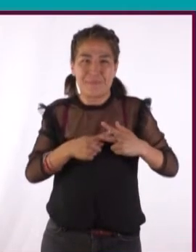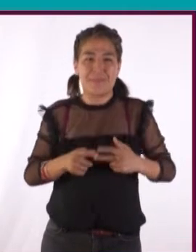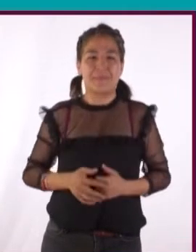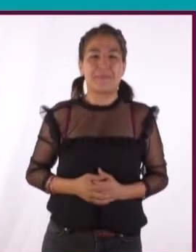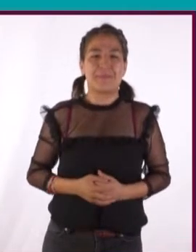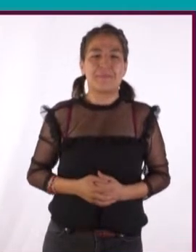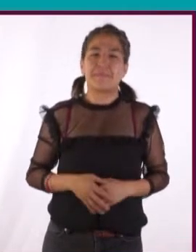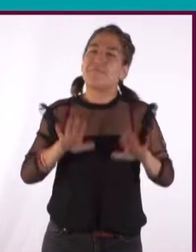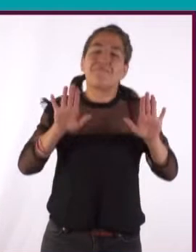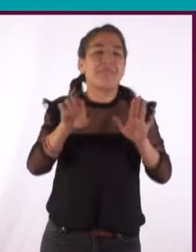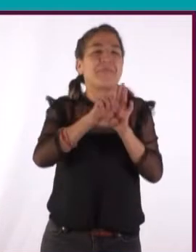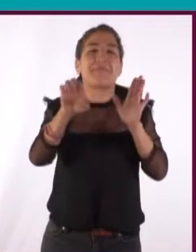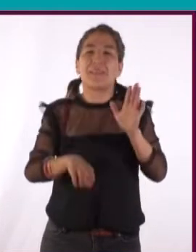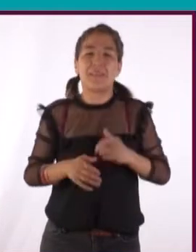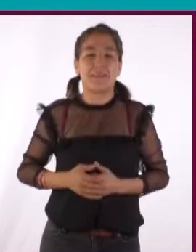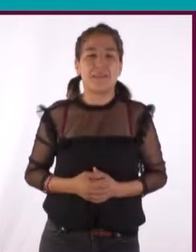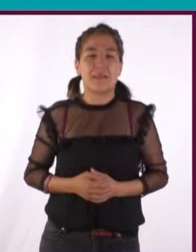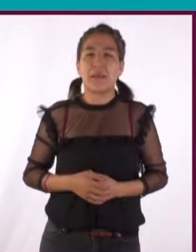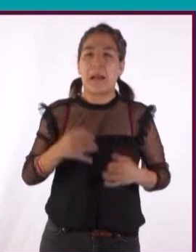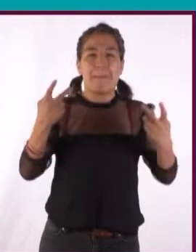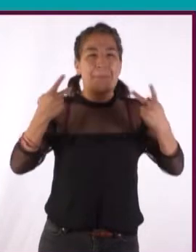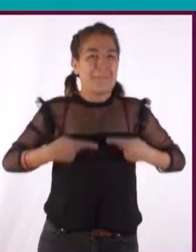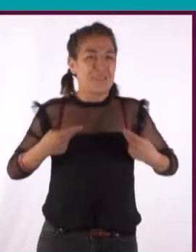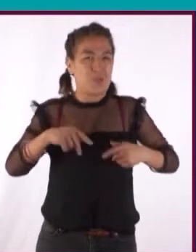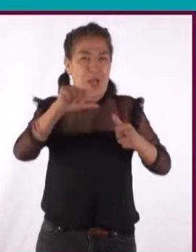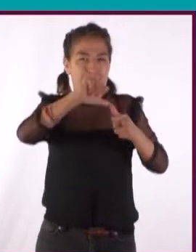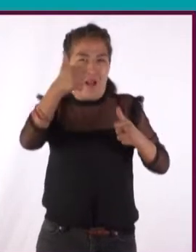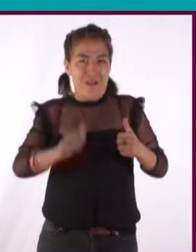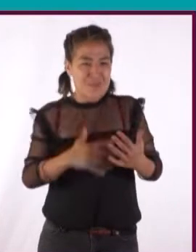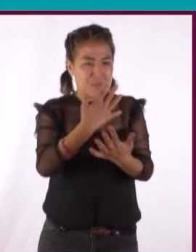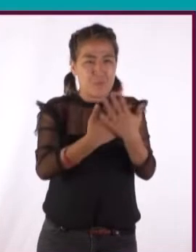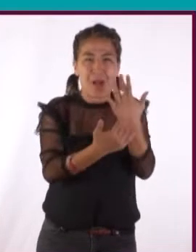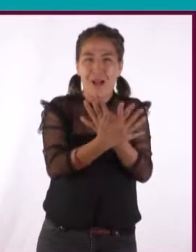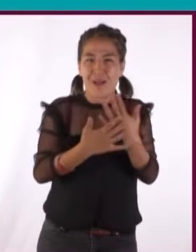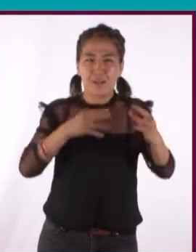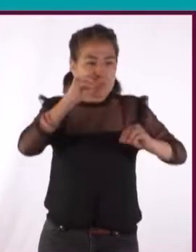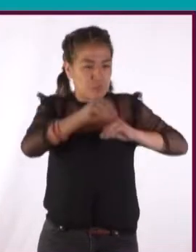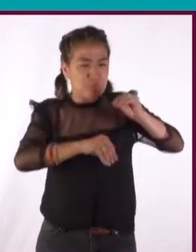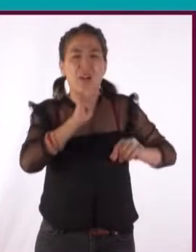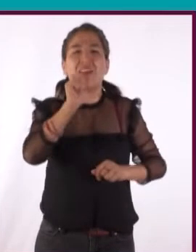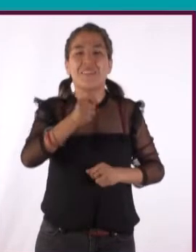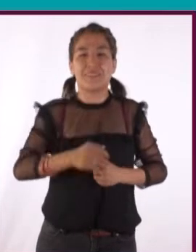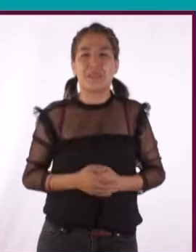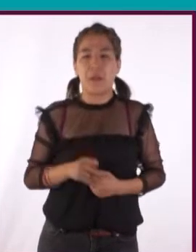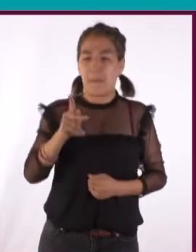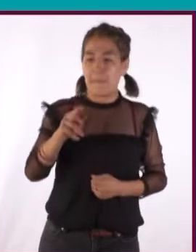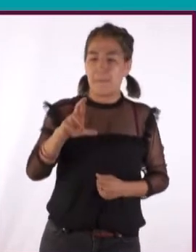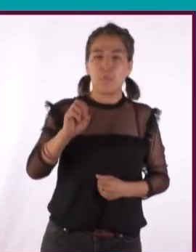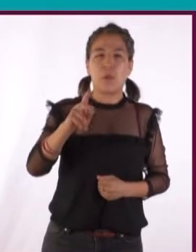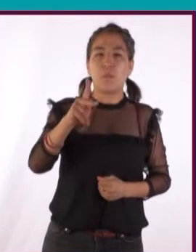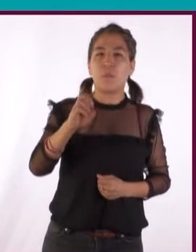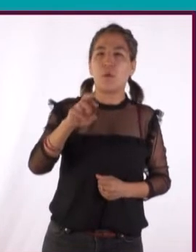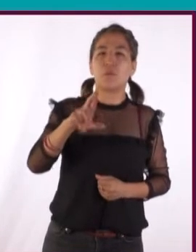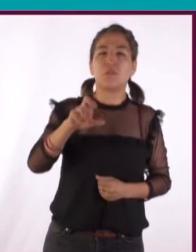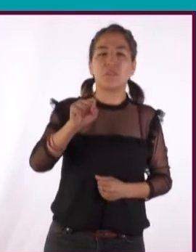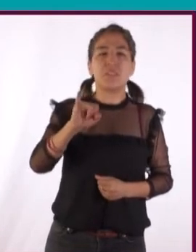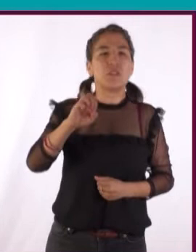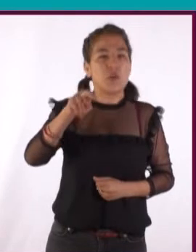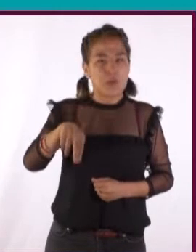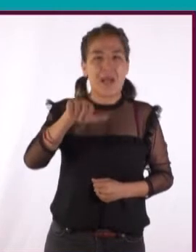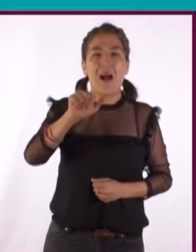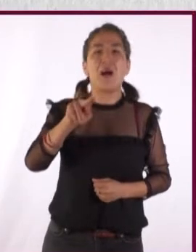¿no? Es, por ejemplo, lo que hacen los artistas, ¿no? Los artistas utilizan una cosa que se llama proporción áurea,